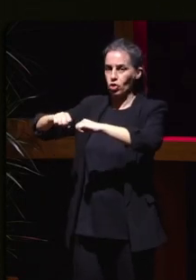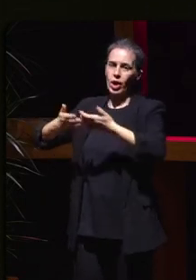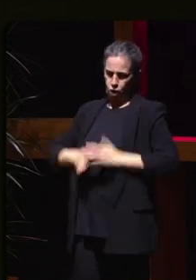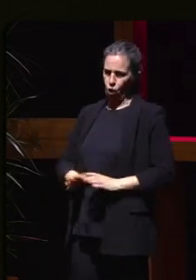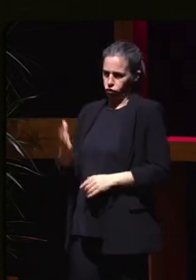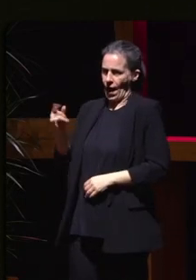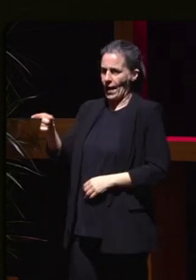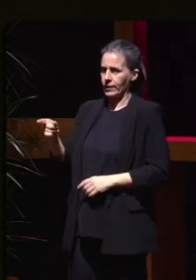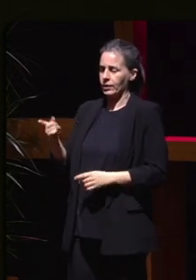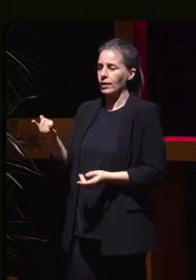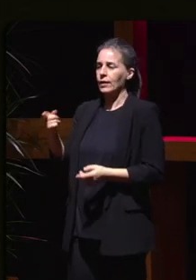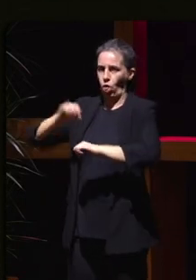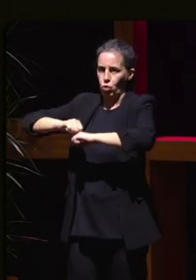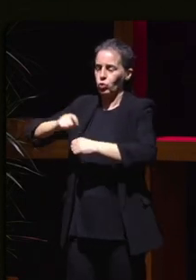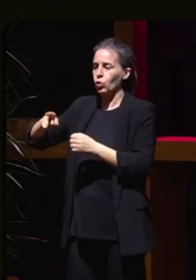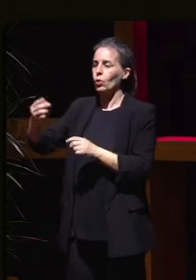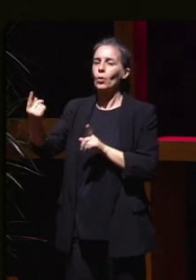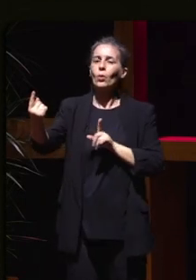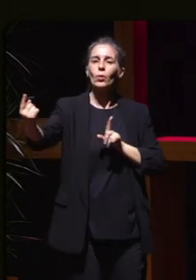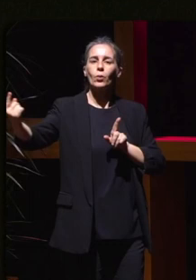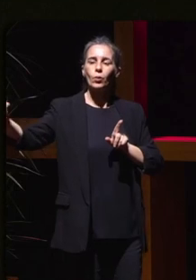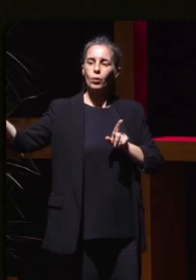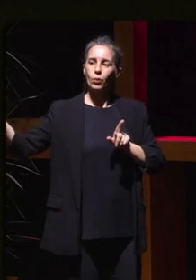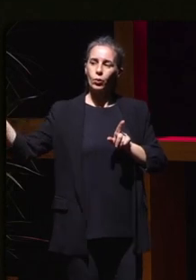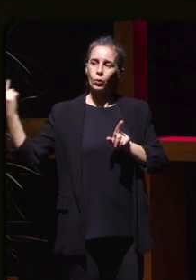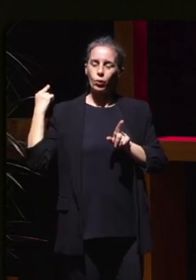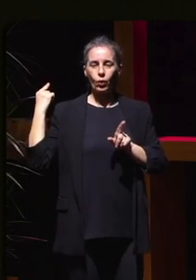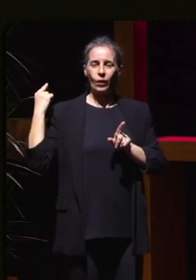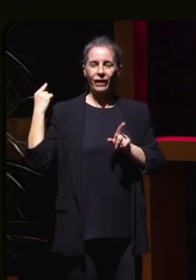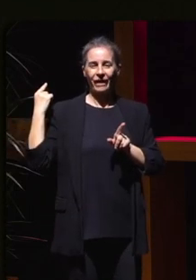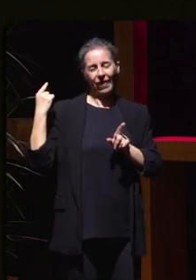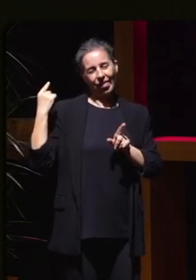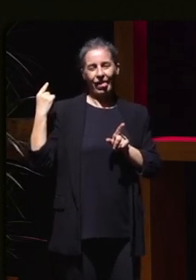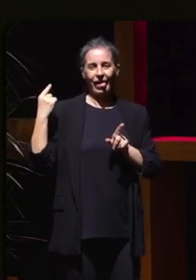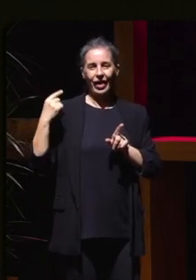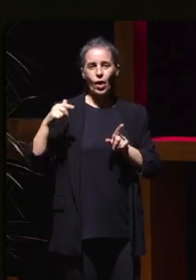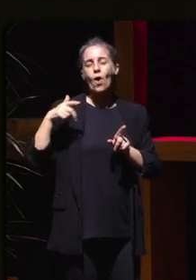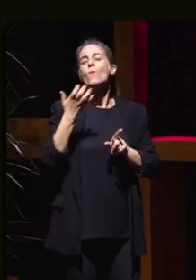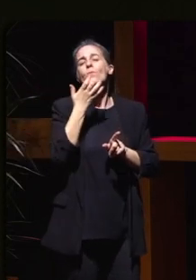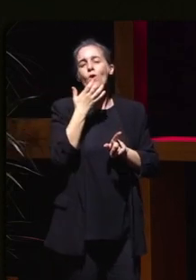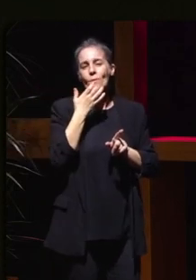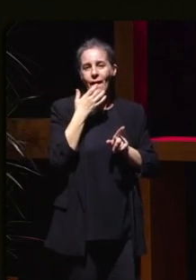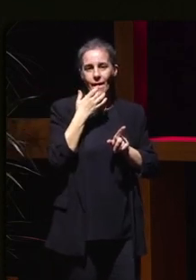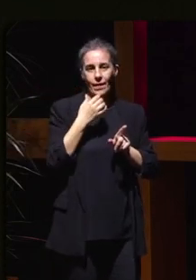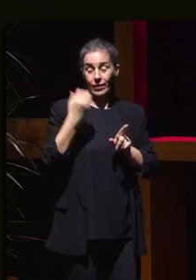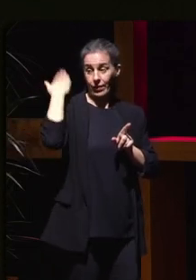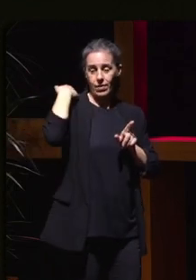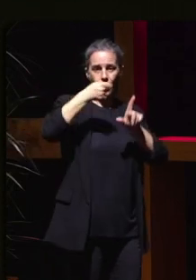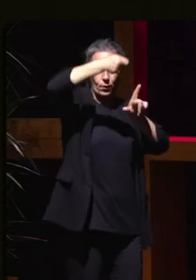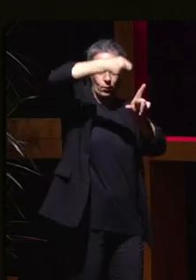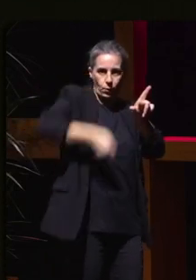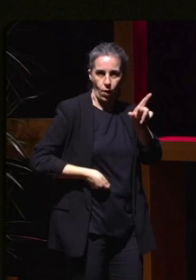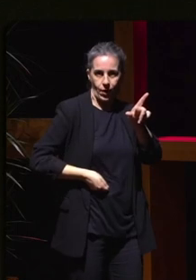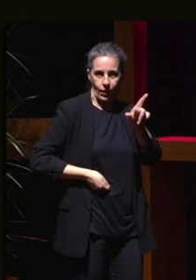por detrás mía y decidió que era superboa idea abres una cremallera de blusa y de charméspida En aquel momento tenía